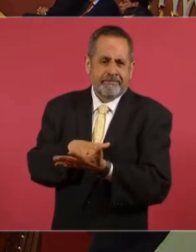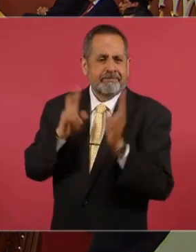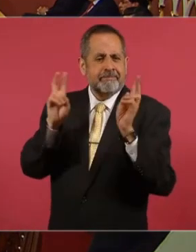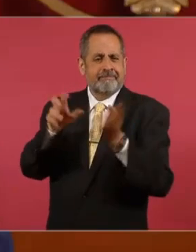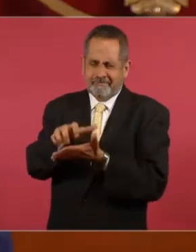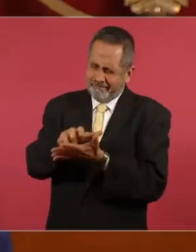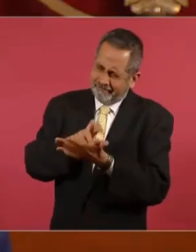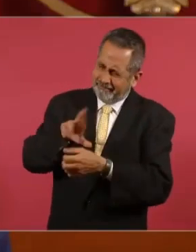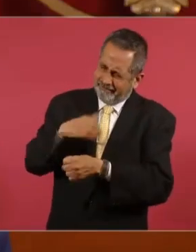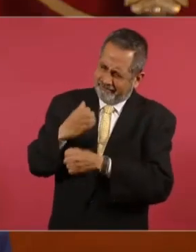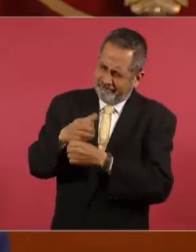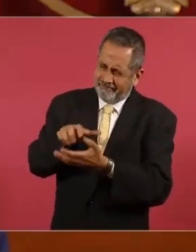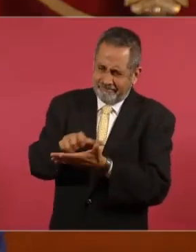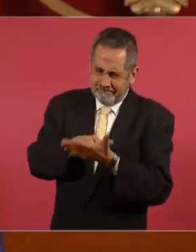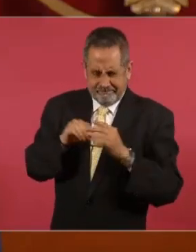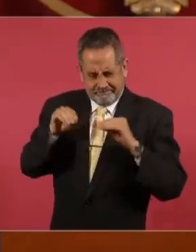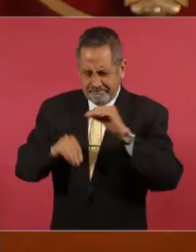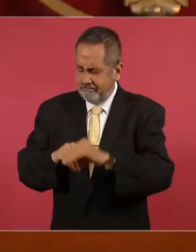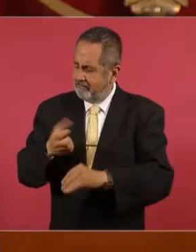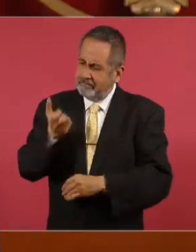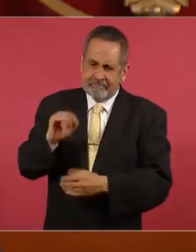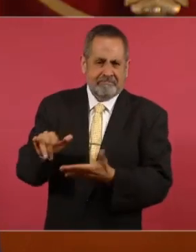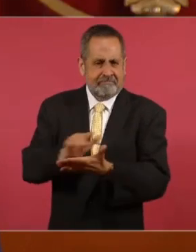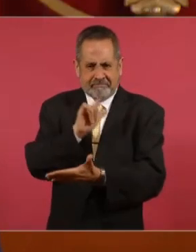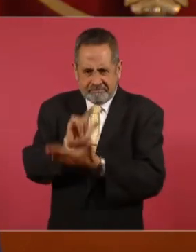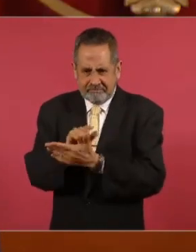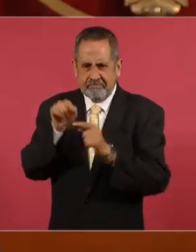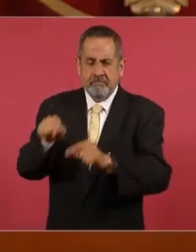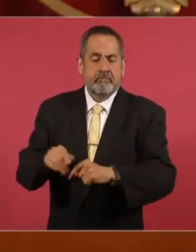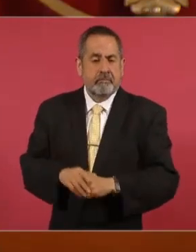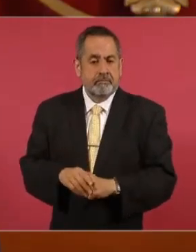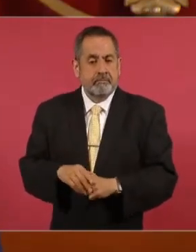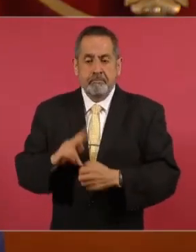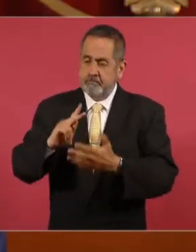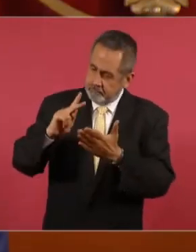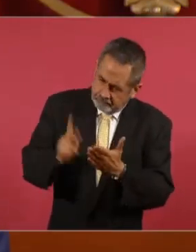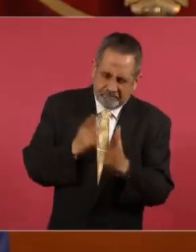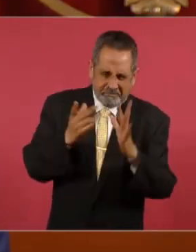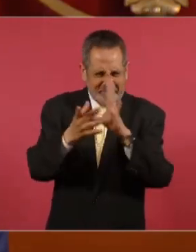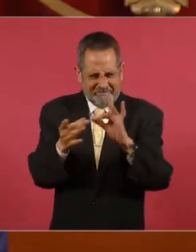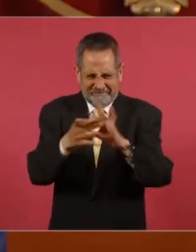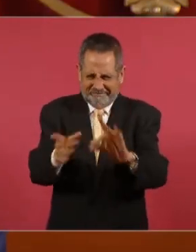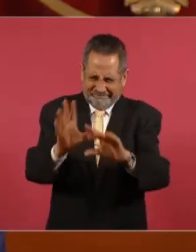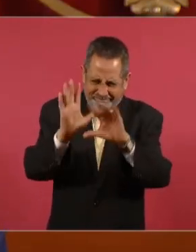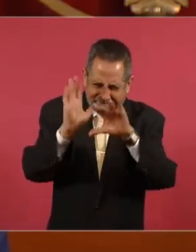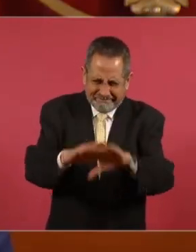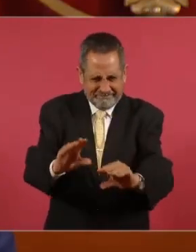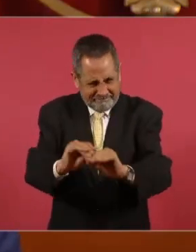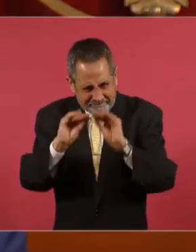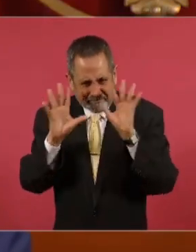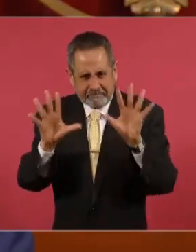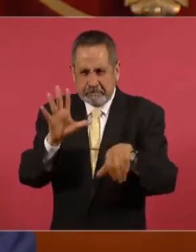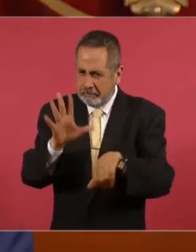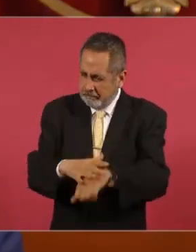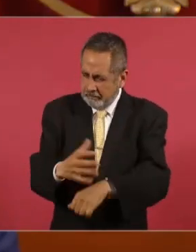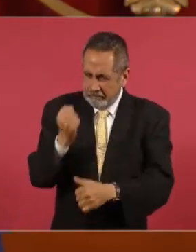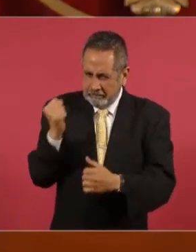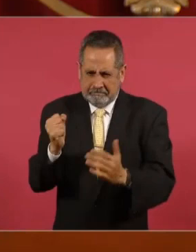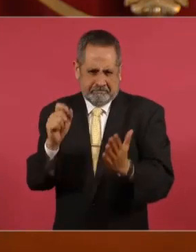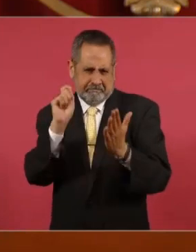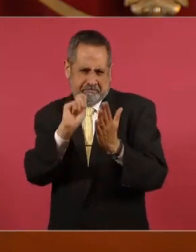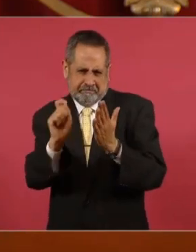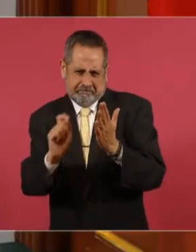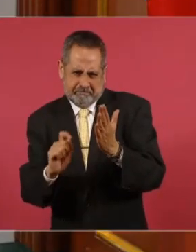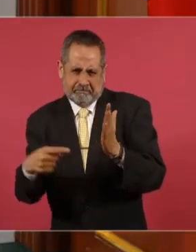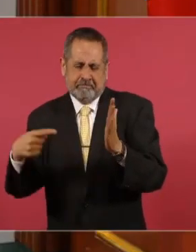volverá a redactar con mayor claridad y contundencia en